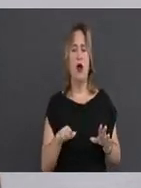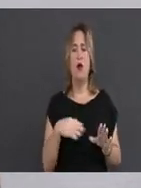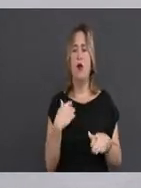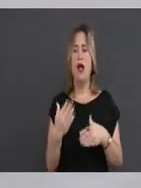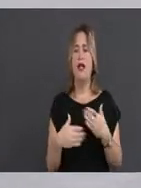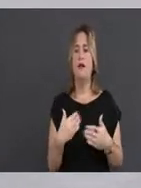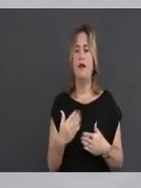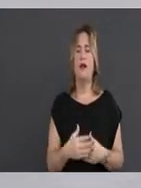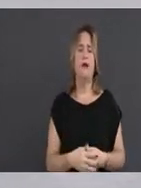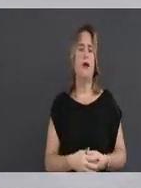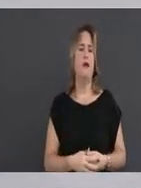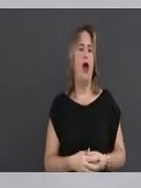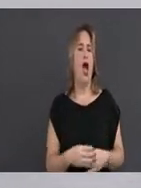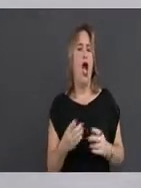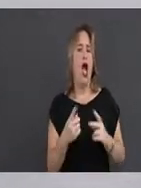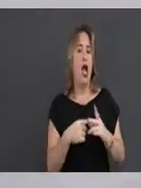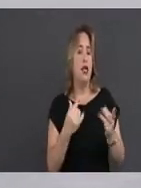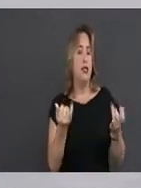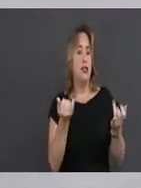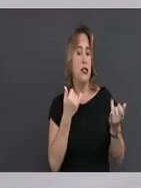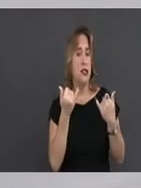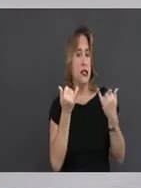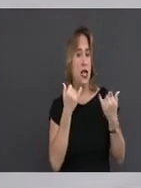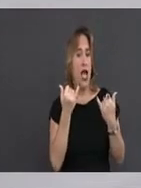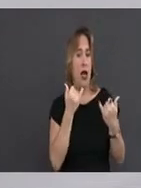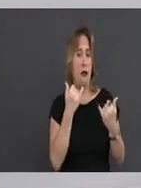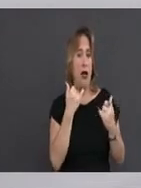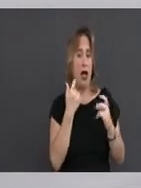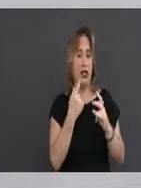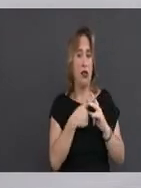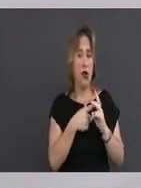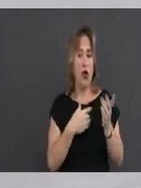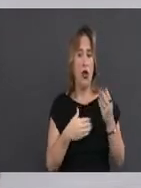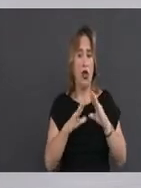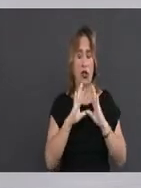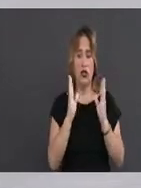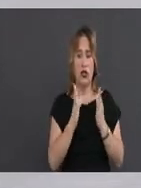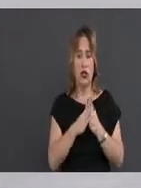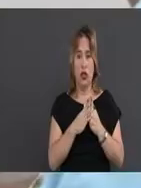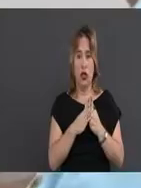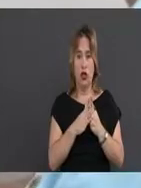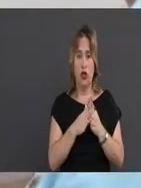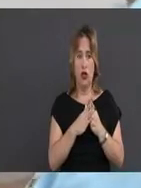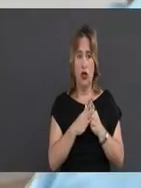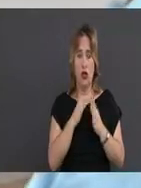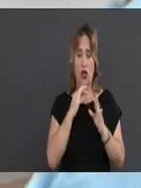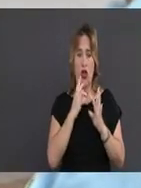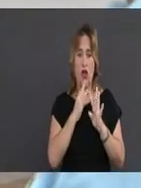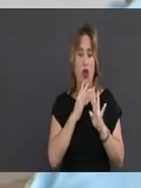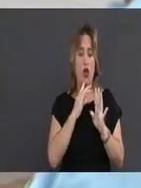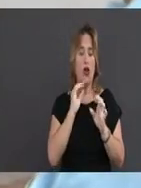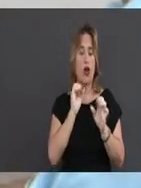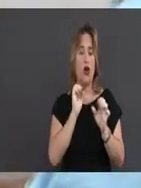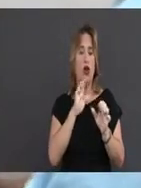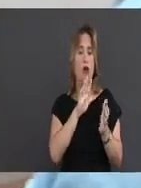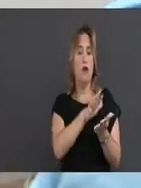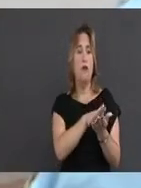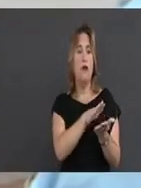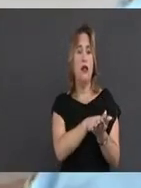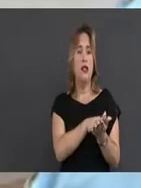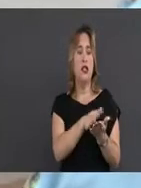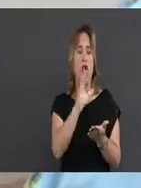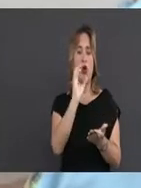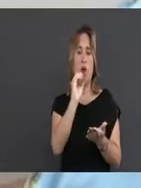sucede? Que hay un grupo de llamadas que se quedan en cola y van entrando. Todas las demás llamadas que no quedan en cola, le da